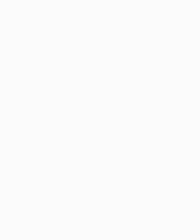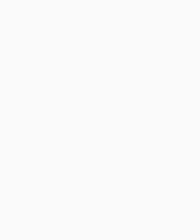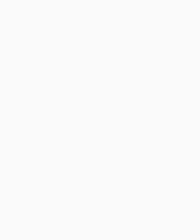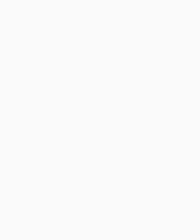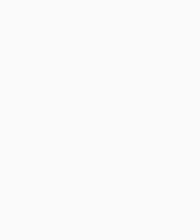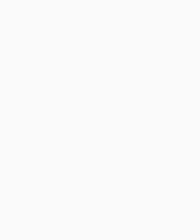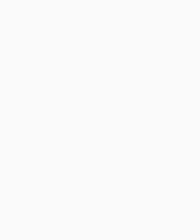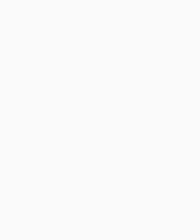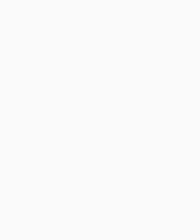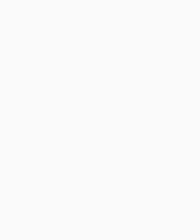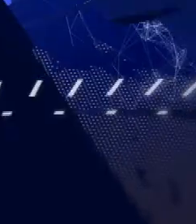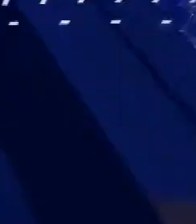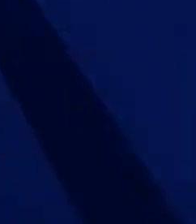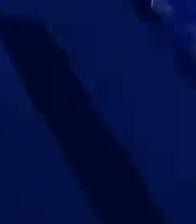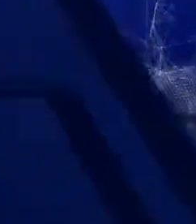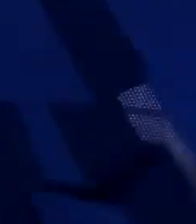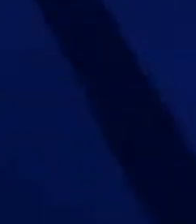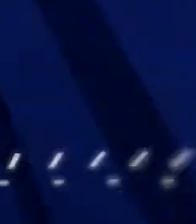Bermeja.